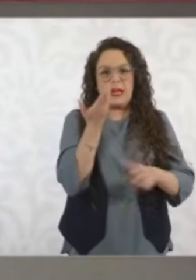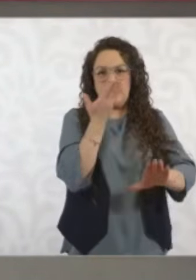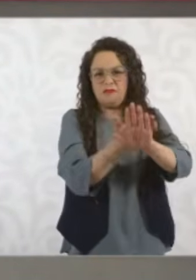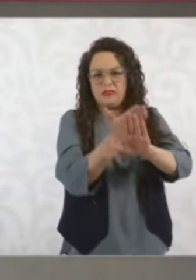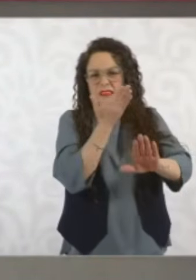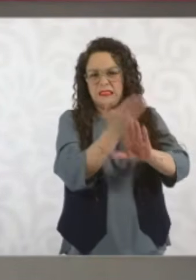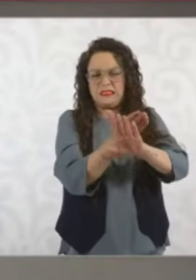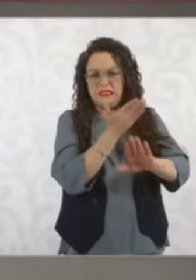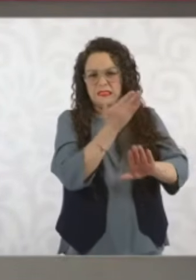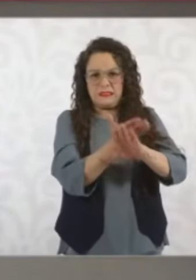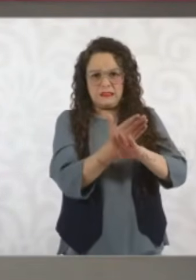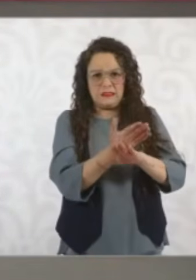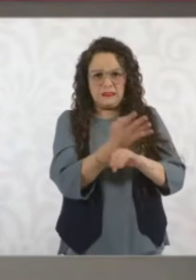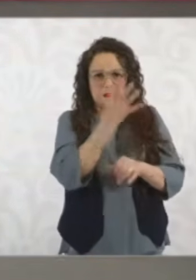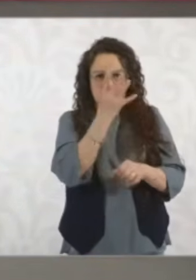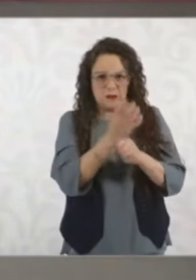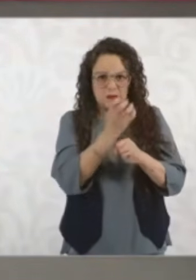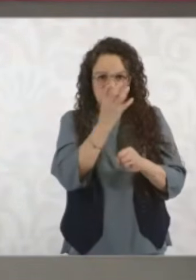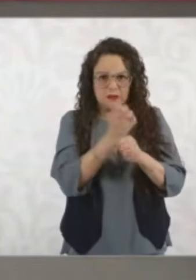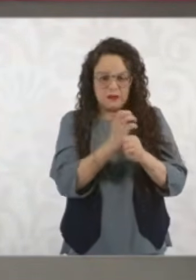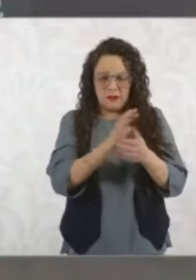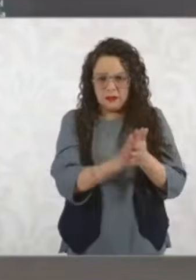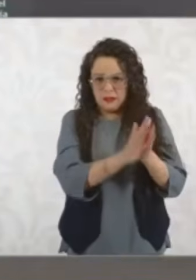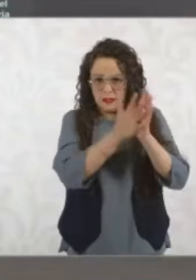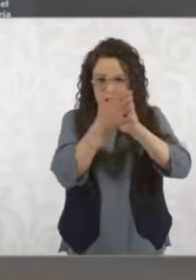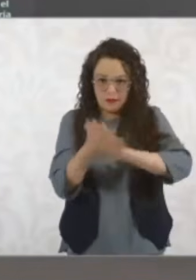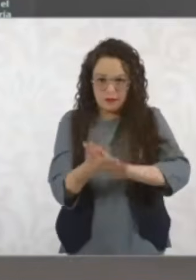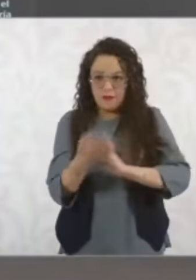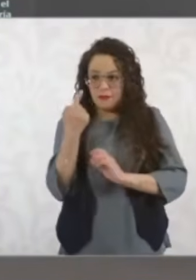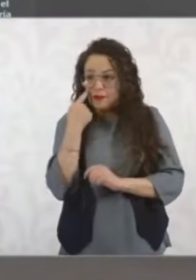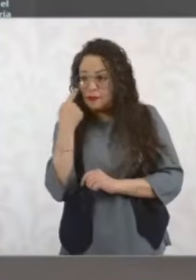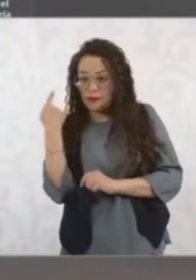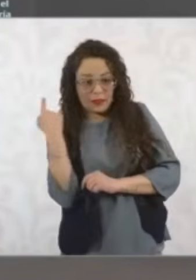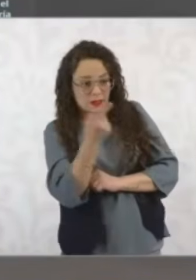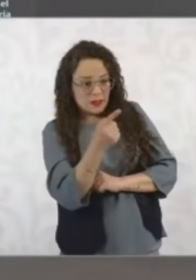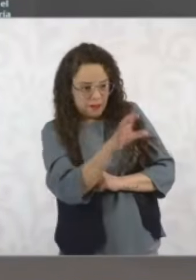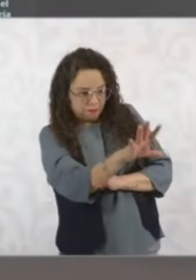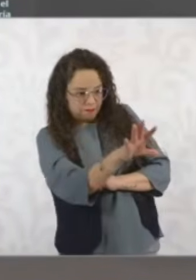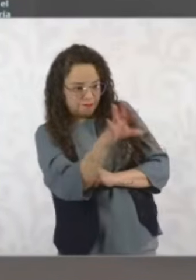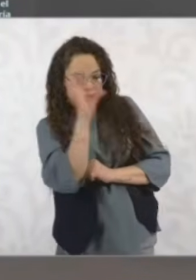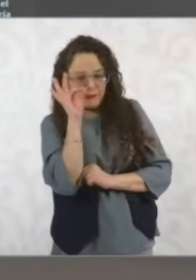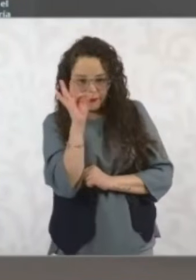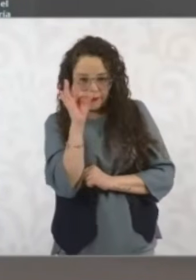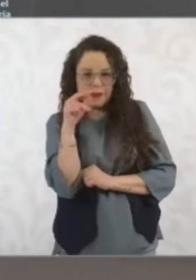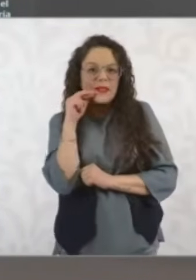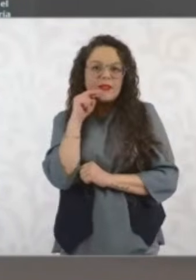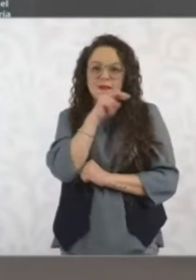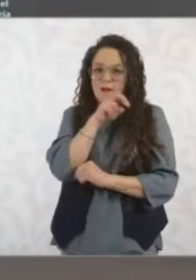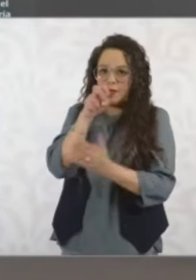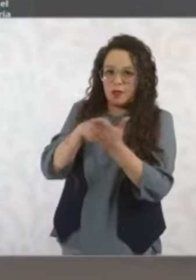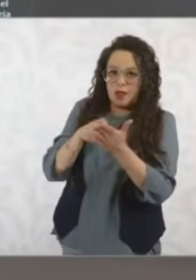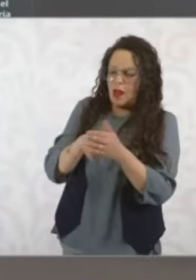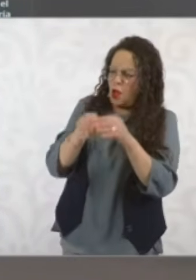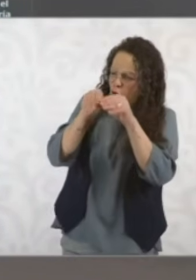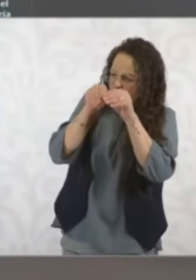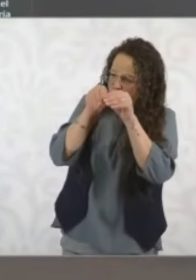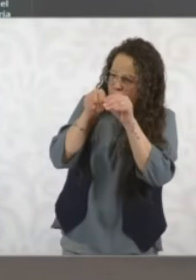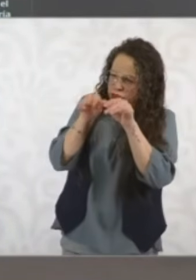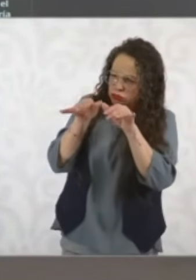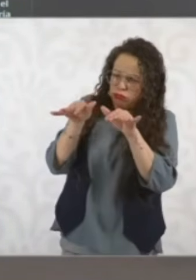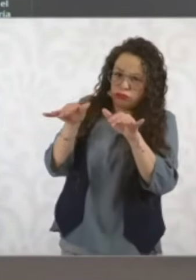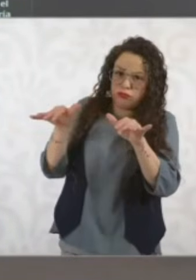al proyecto, las retoma y las difunde editorializadas. Tiene